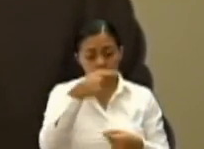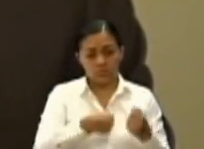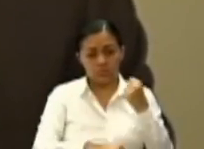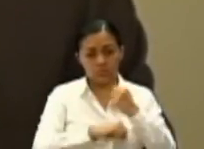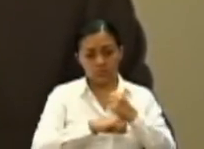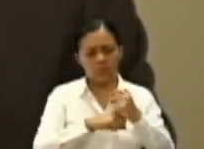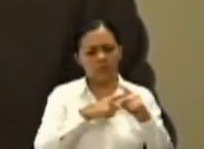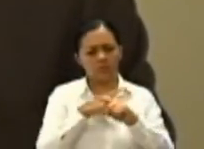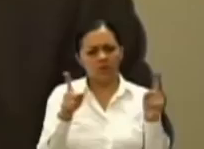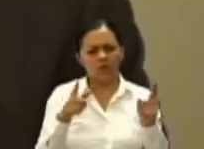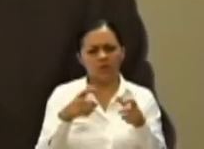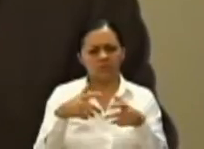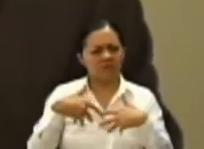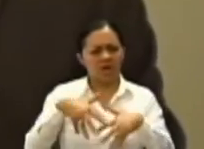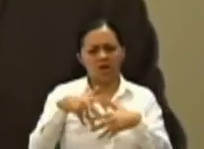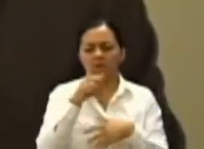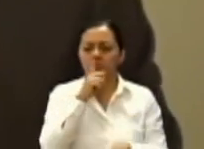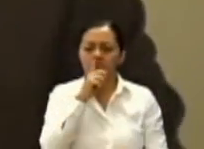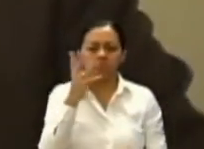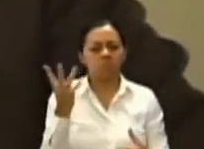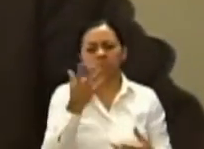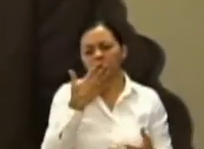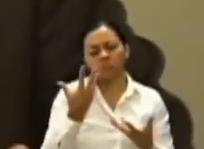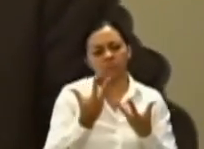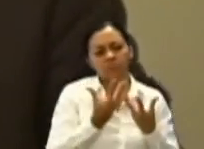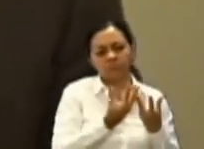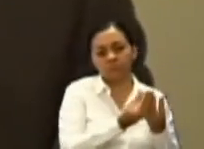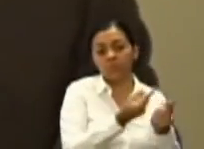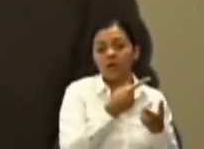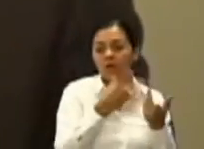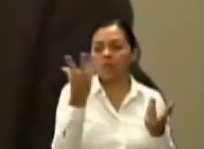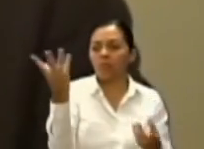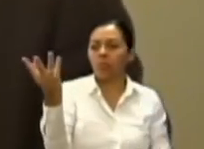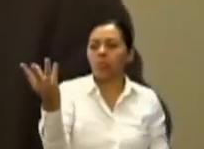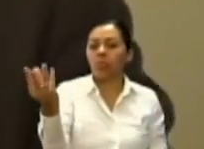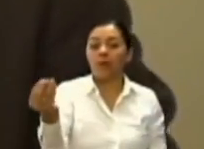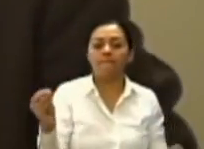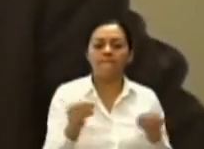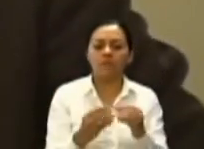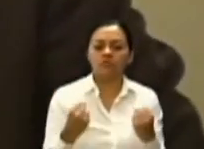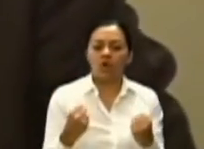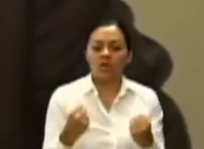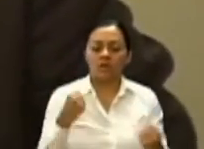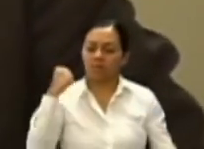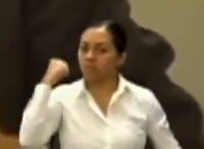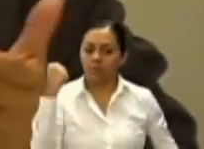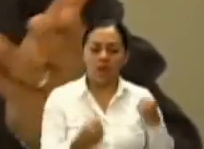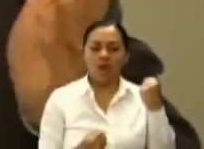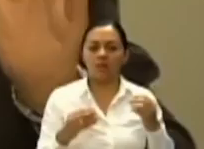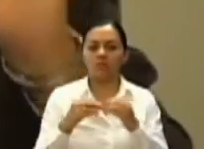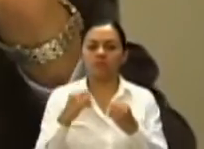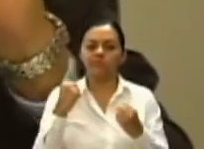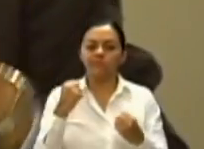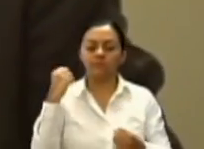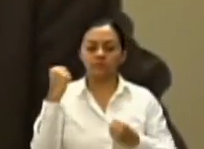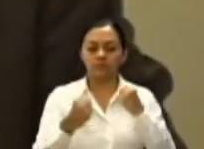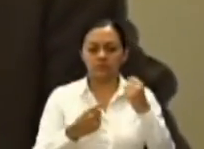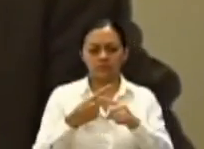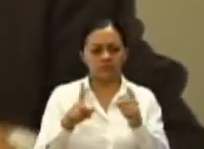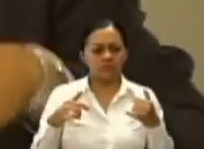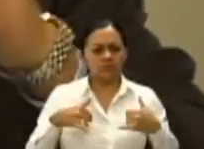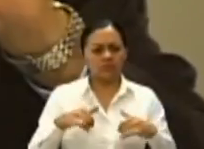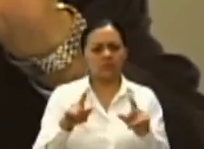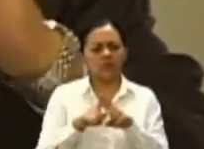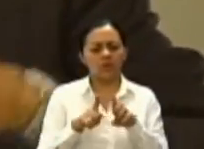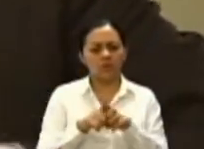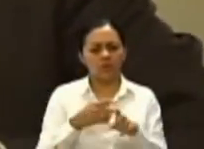que siguen ese núcleo duro que él siempre nos odiado ahora están empoderados no agresivos y quieren porque así se cree el dueño del mundo